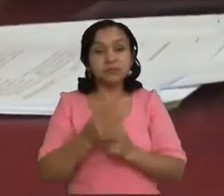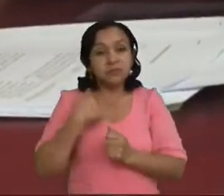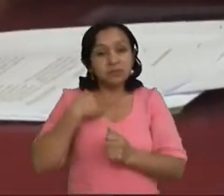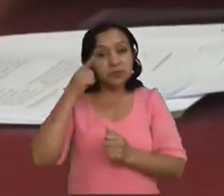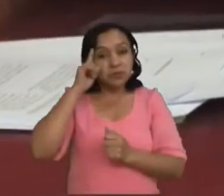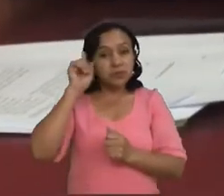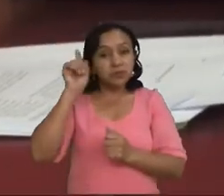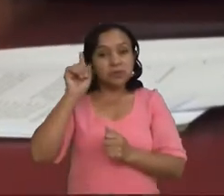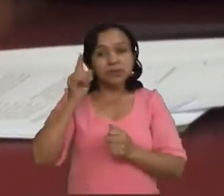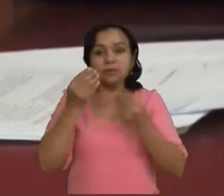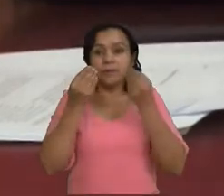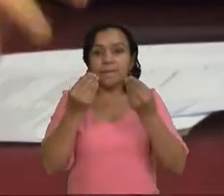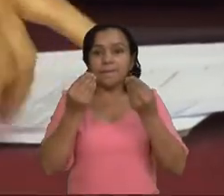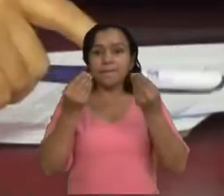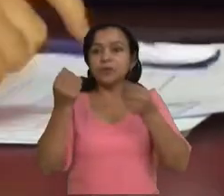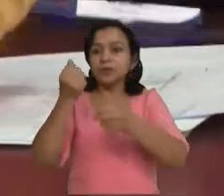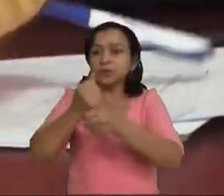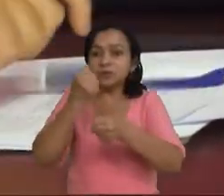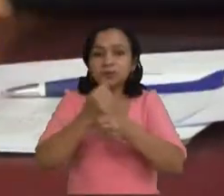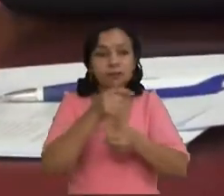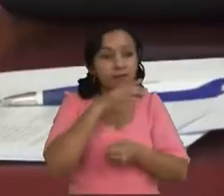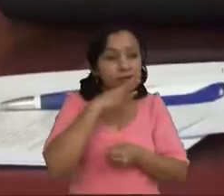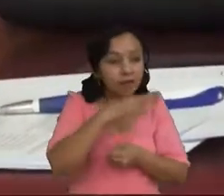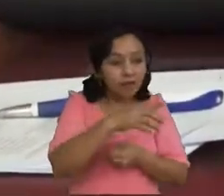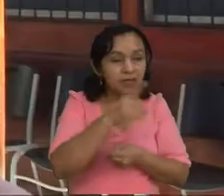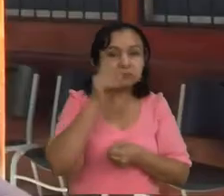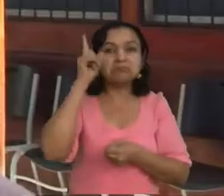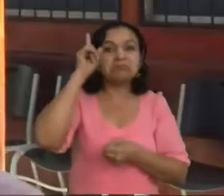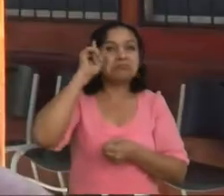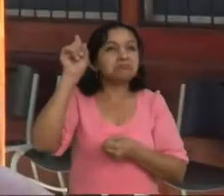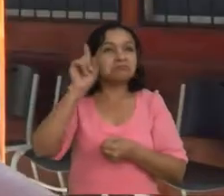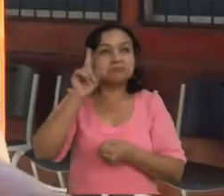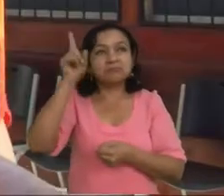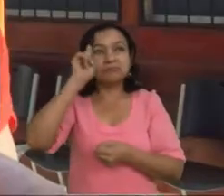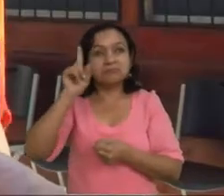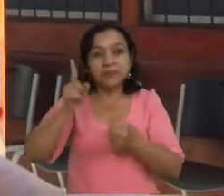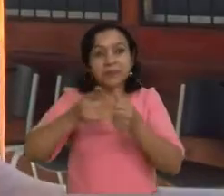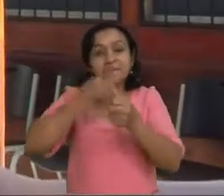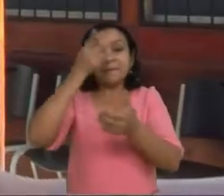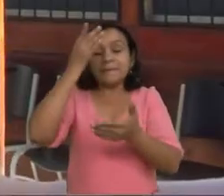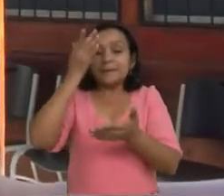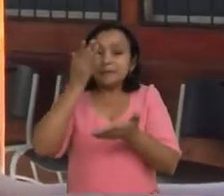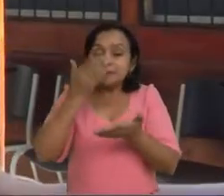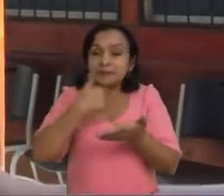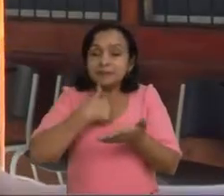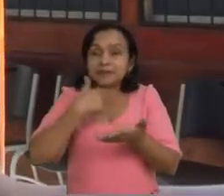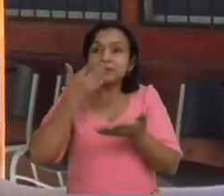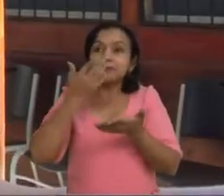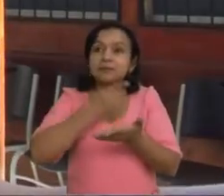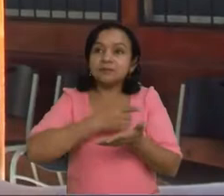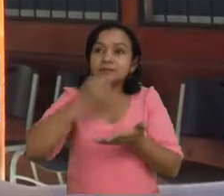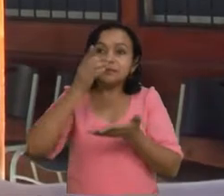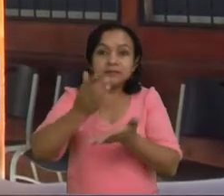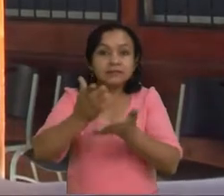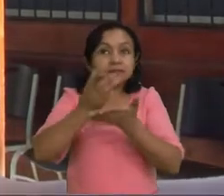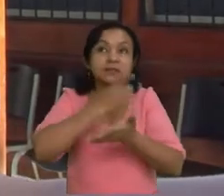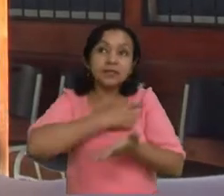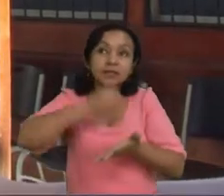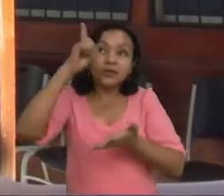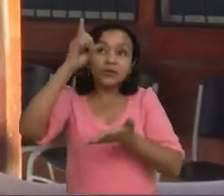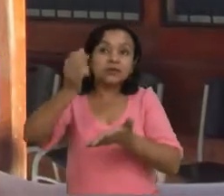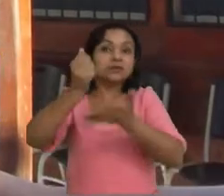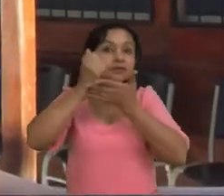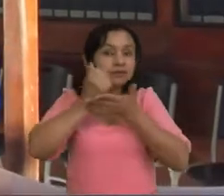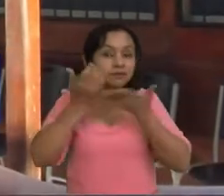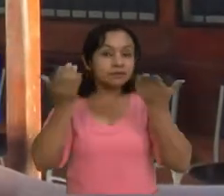he perdido muchas oportunidades de empleo. Bueno, la verdad es que primeramente es una bendición de parte de Dios, ¿verdad? Y